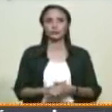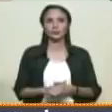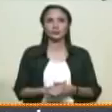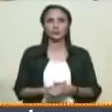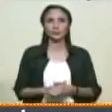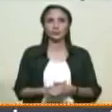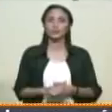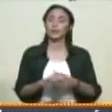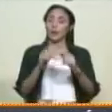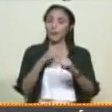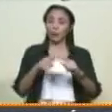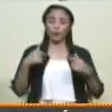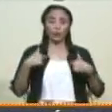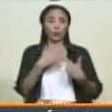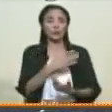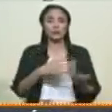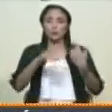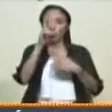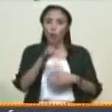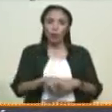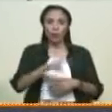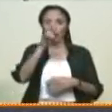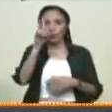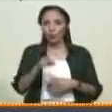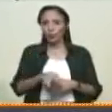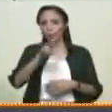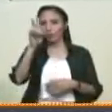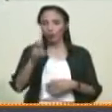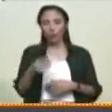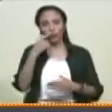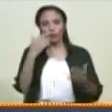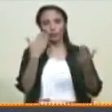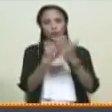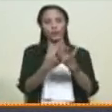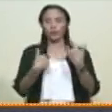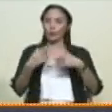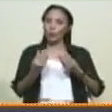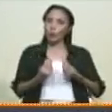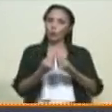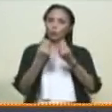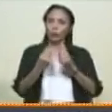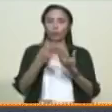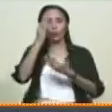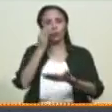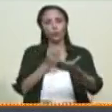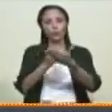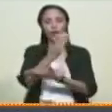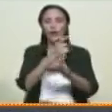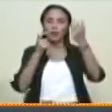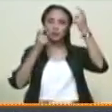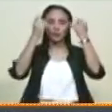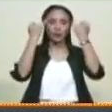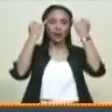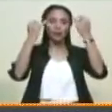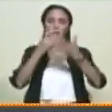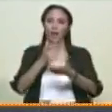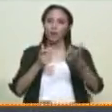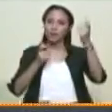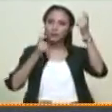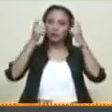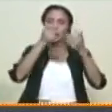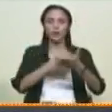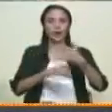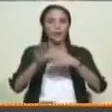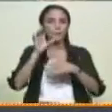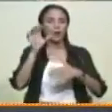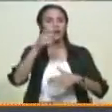Pero hasta el último día que esté, se lo juro que seré leal al legado del comandante Hugo Chávez, a esta